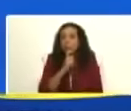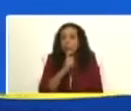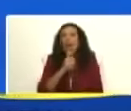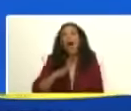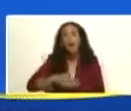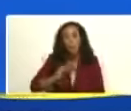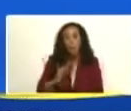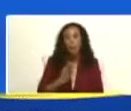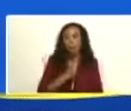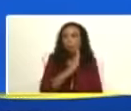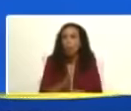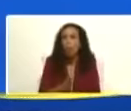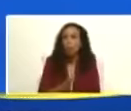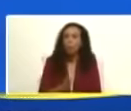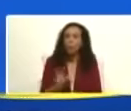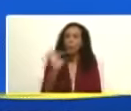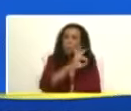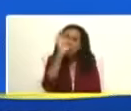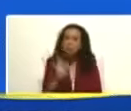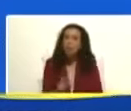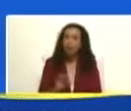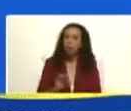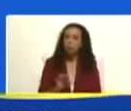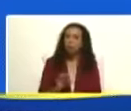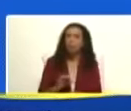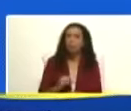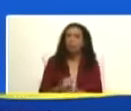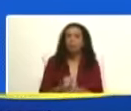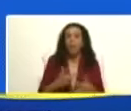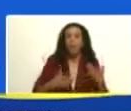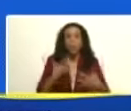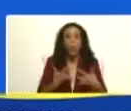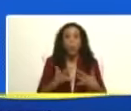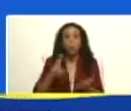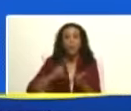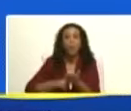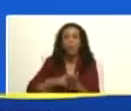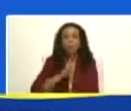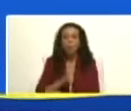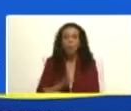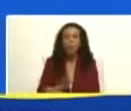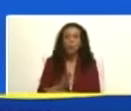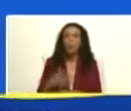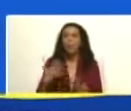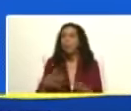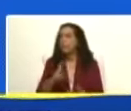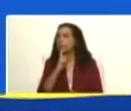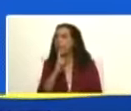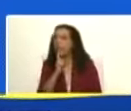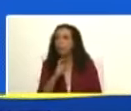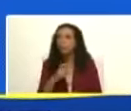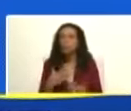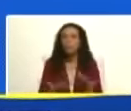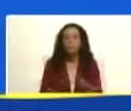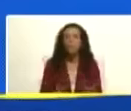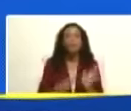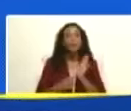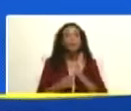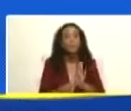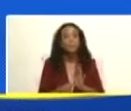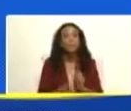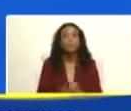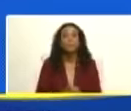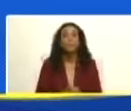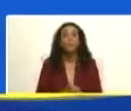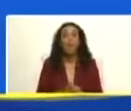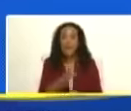capacidad sancionatoria de la superintendencia de la actividad aseguradora, donde podemos destacar también